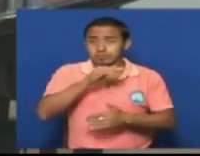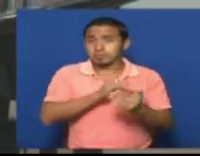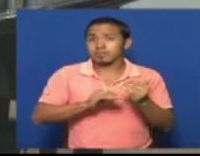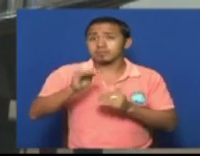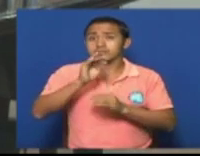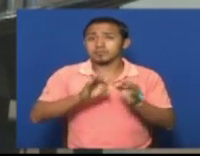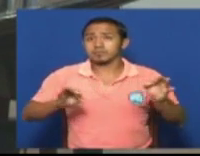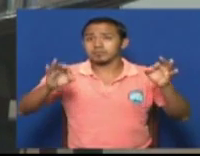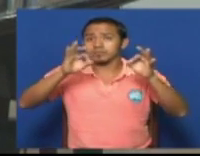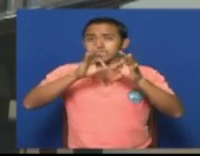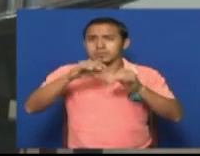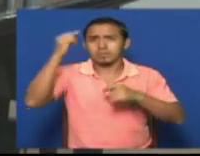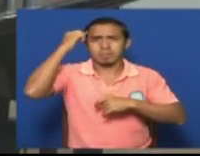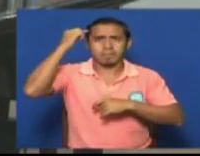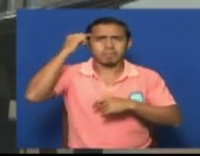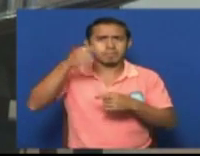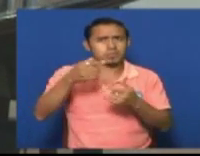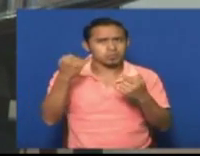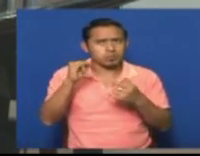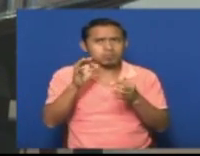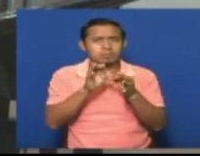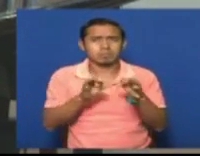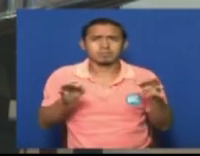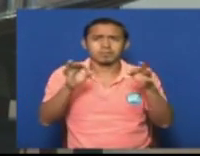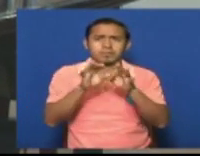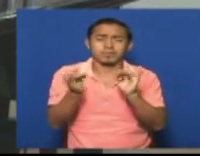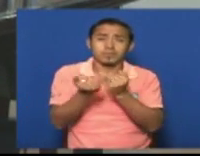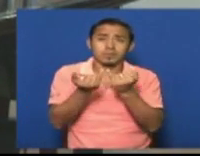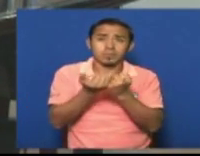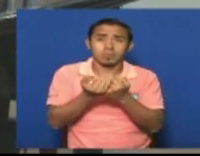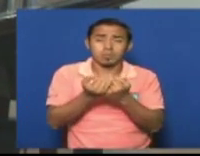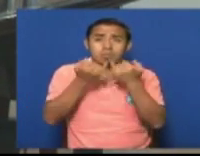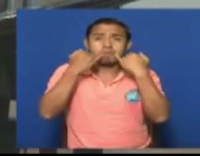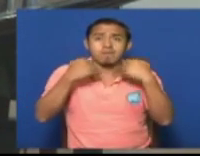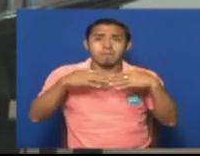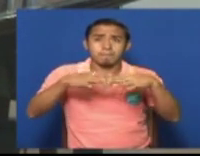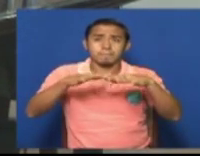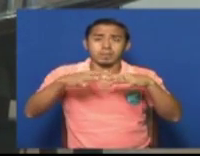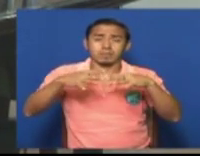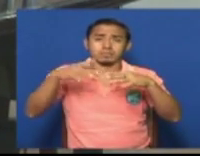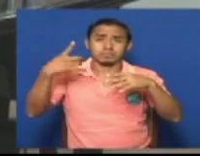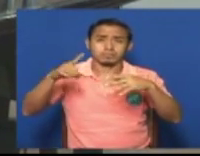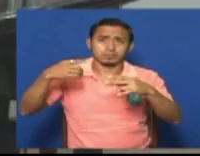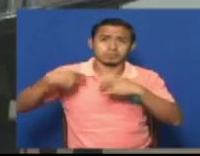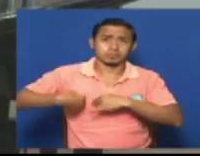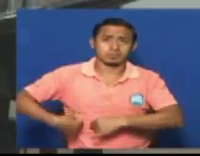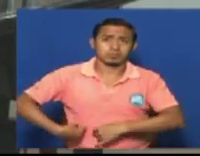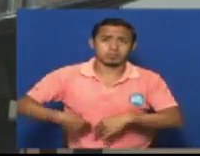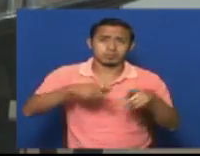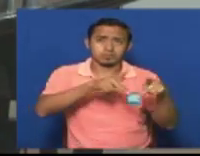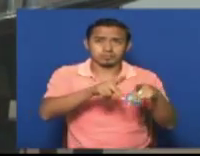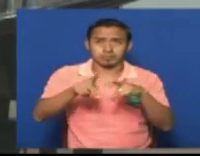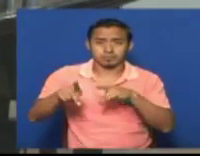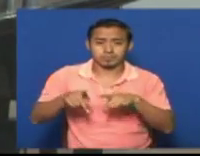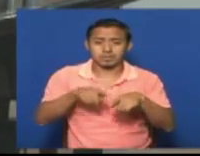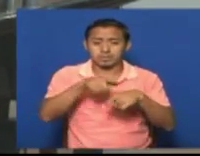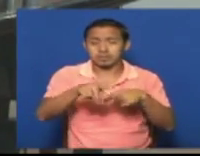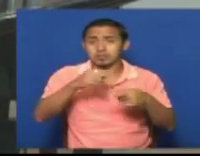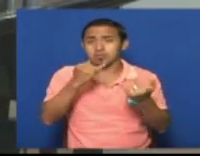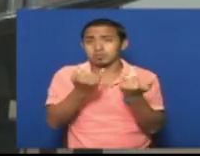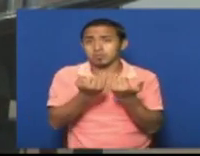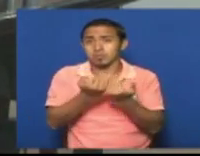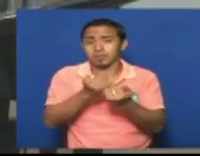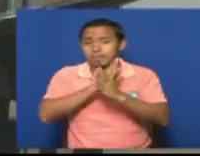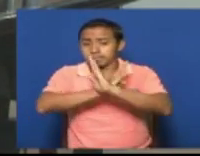tan importante como la declaración universal de derechos humanos este tratado protege a la